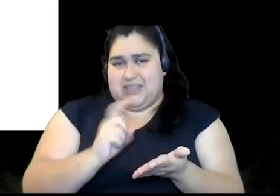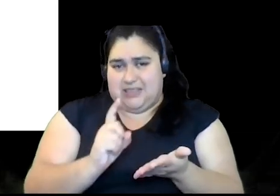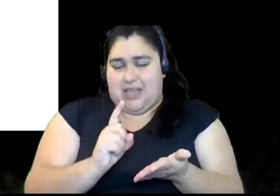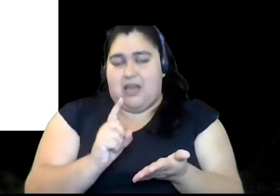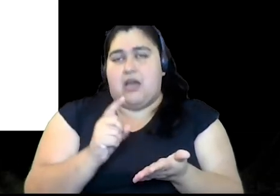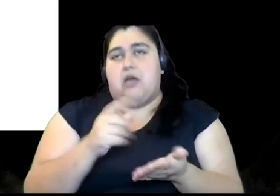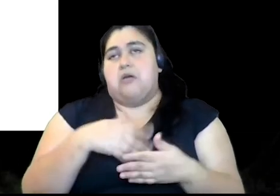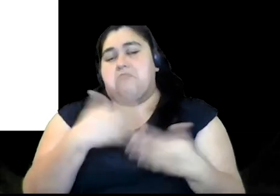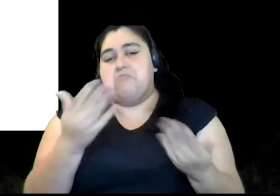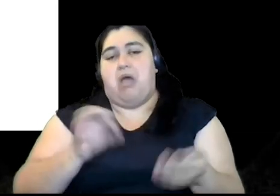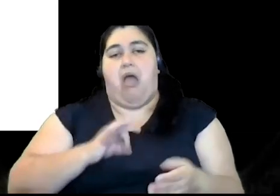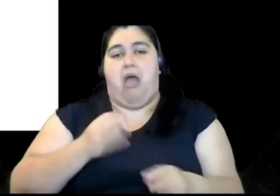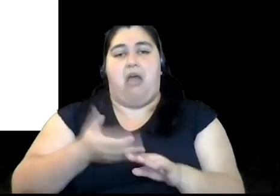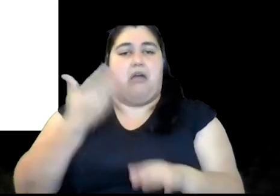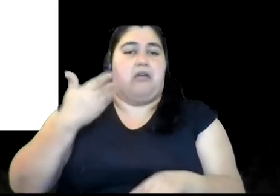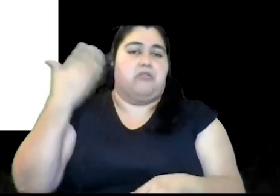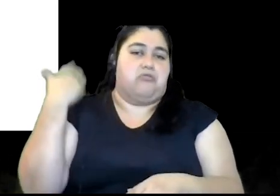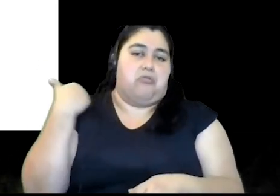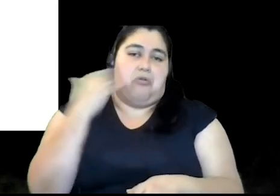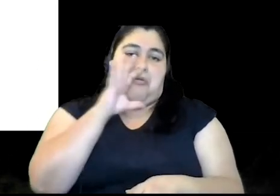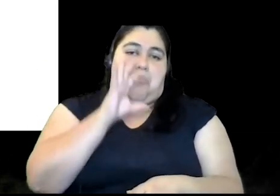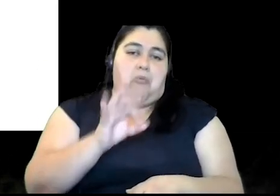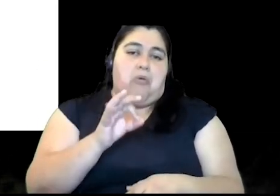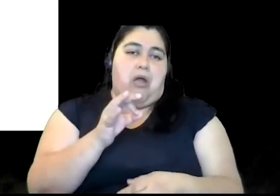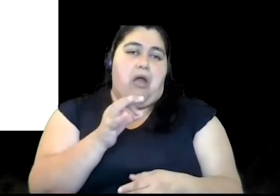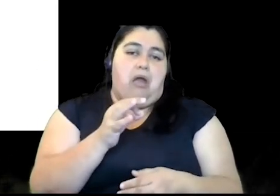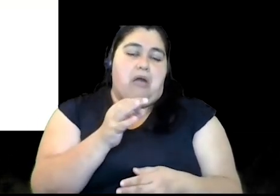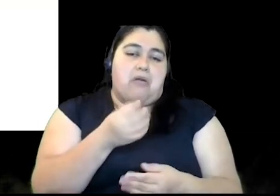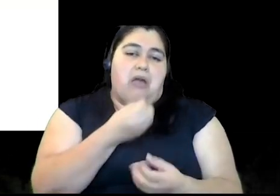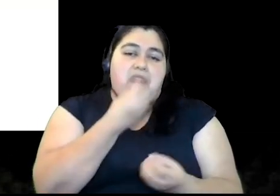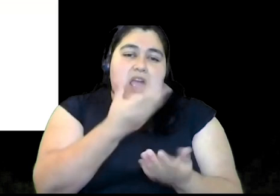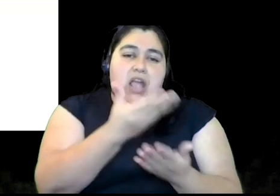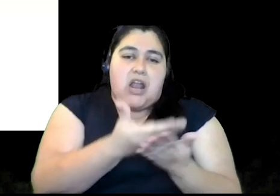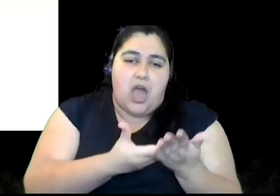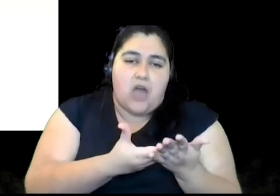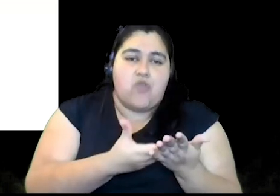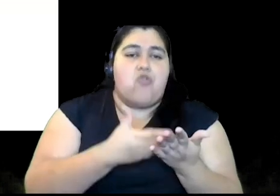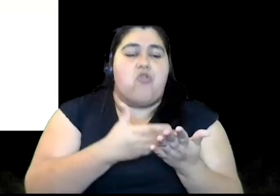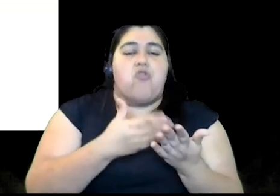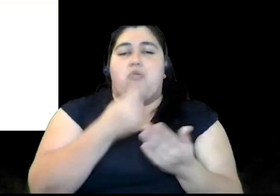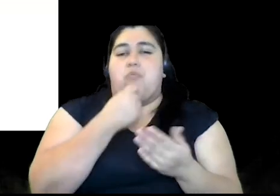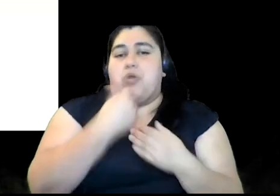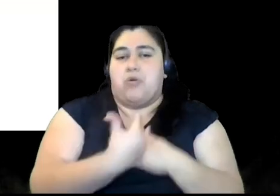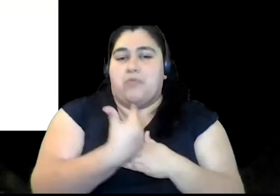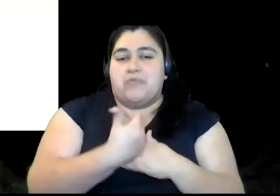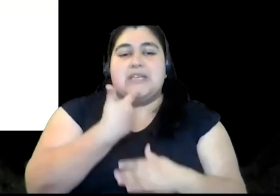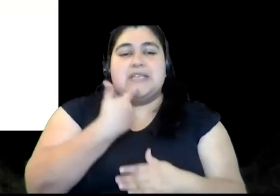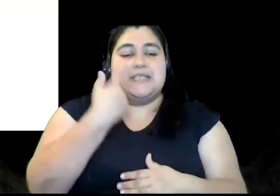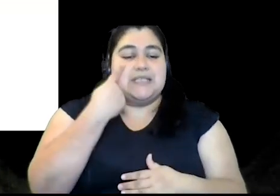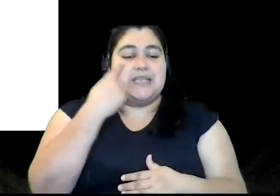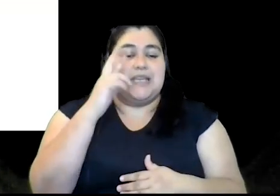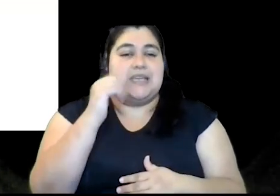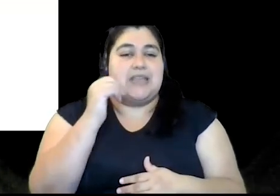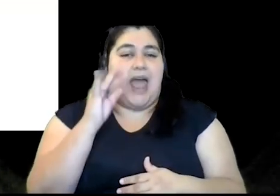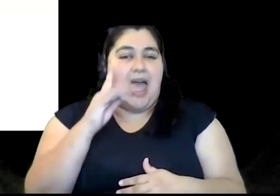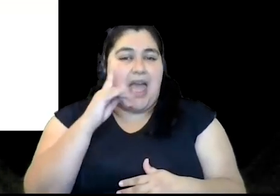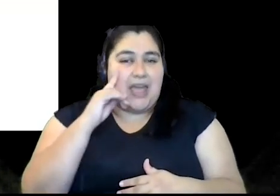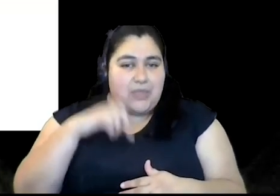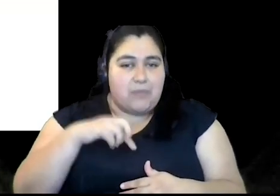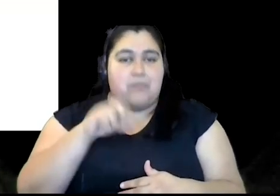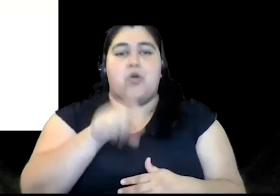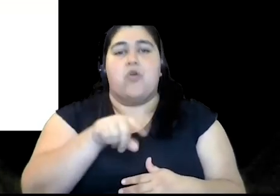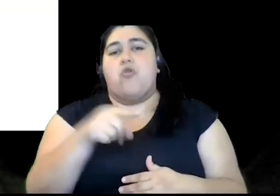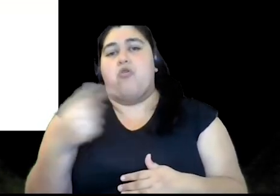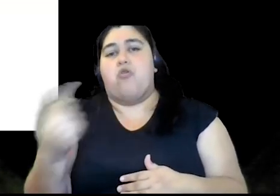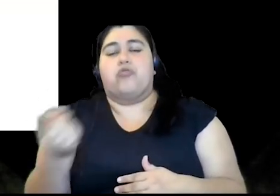inscribió porque en años anteriores no alcanzó a declarar ingresos a través del CIRADIC y los salva